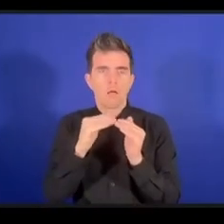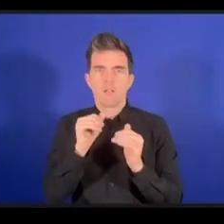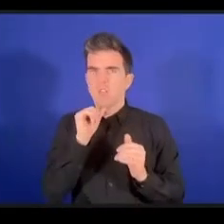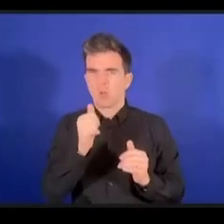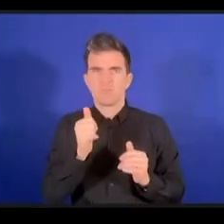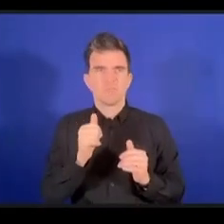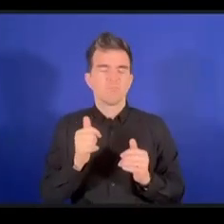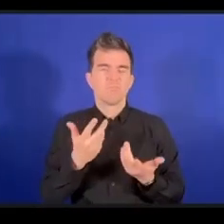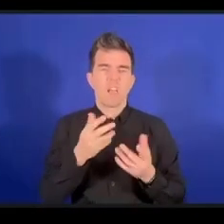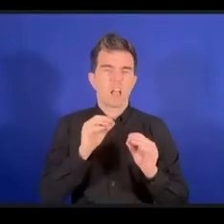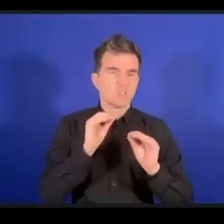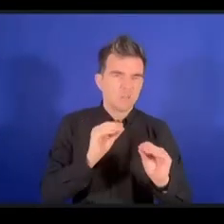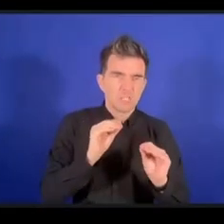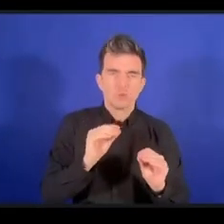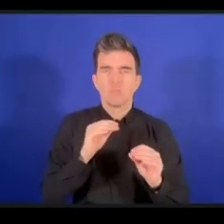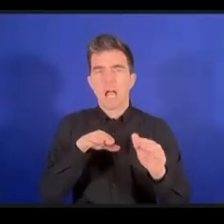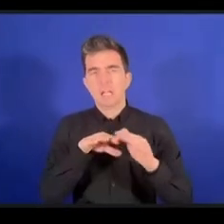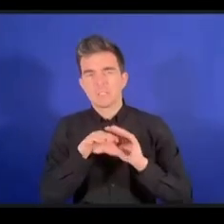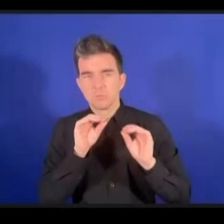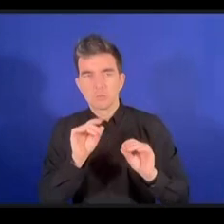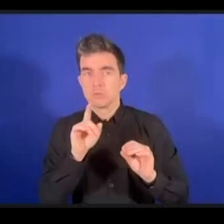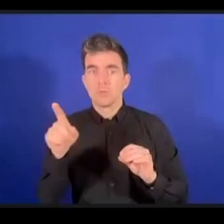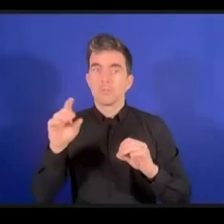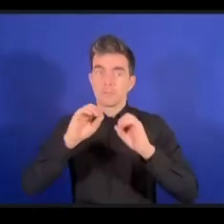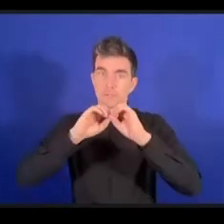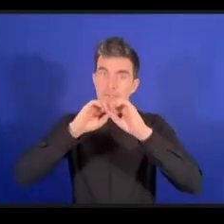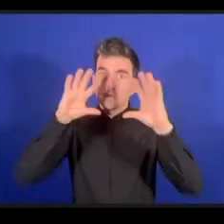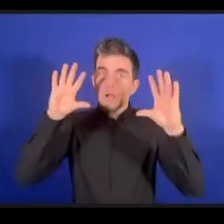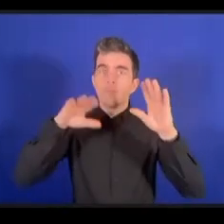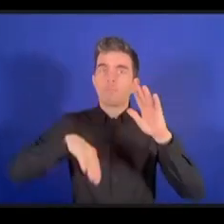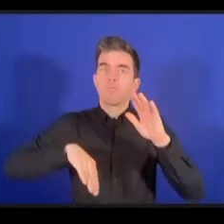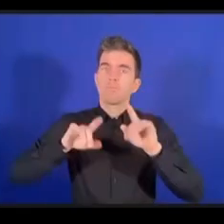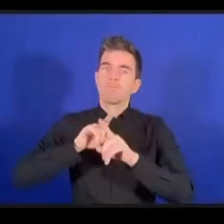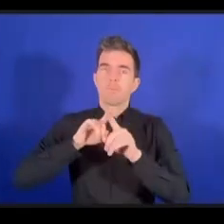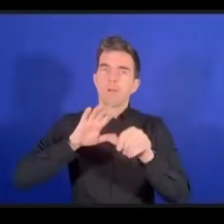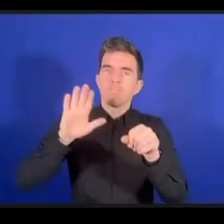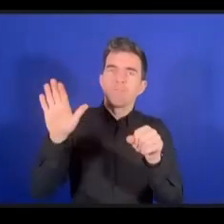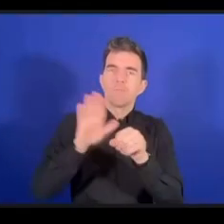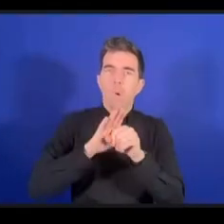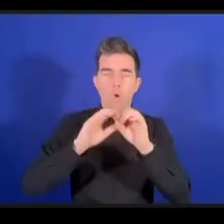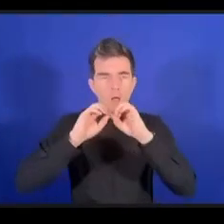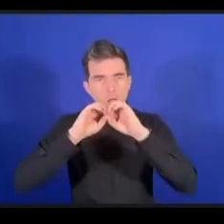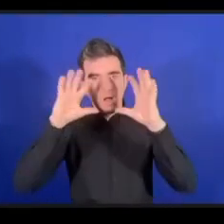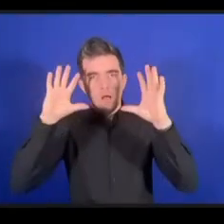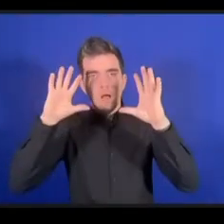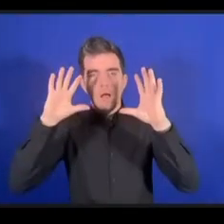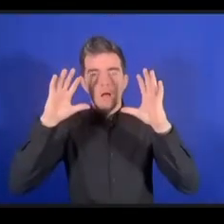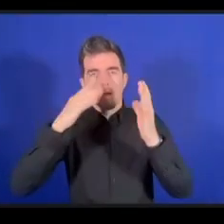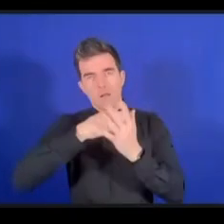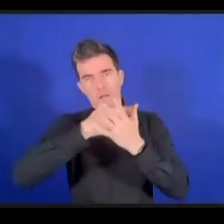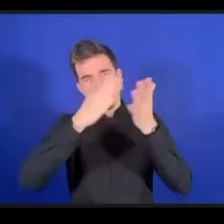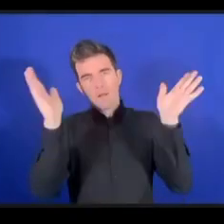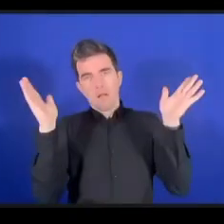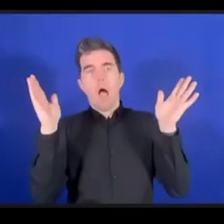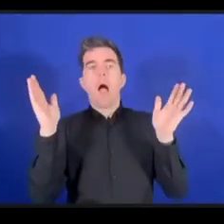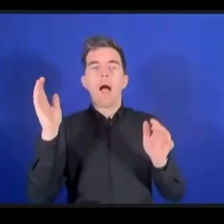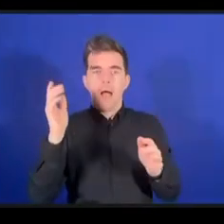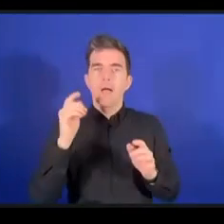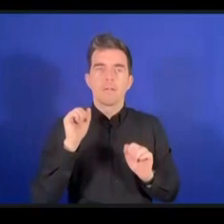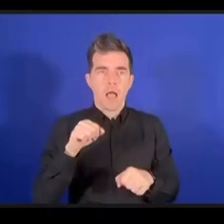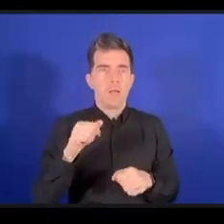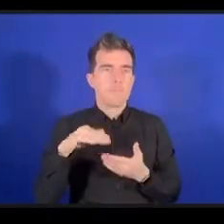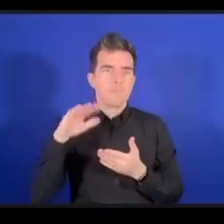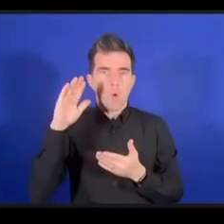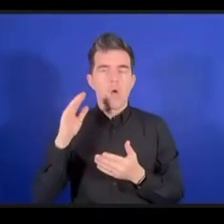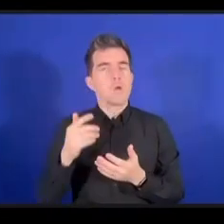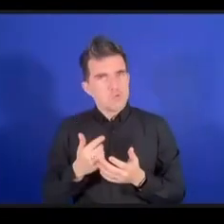entendieran el concepto más general sería muy útil por lo tanto sería interesante ver de qué forma podemos realizar algunas